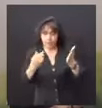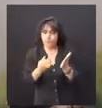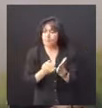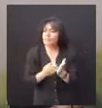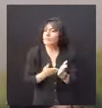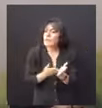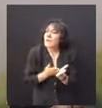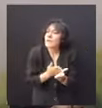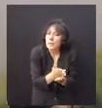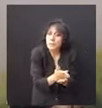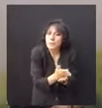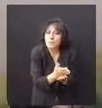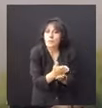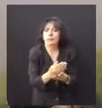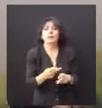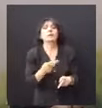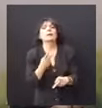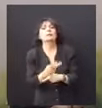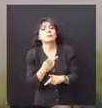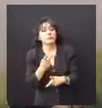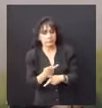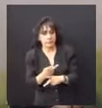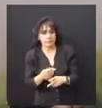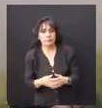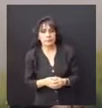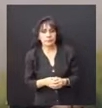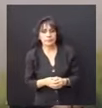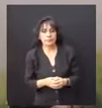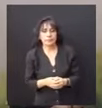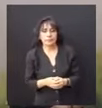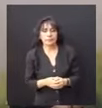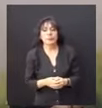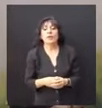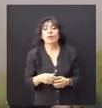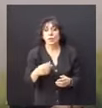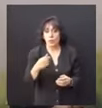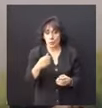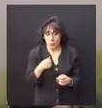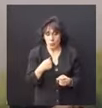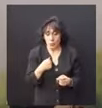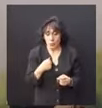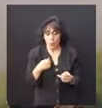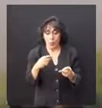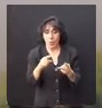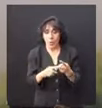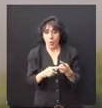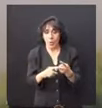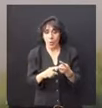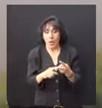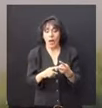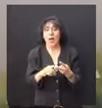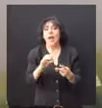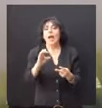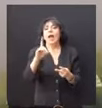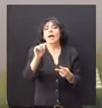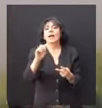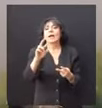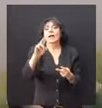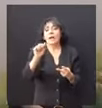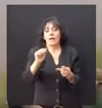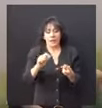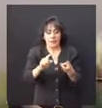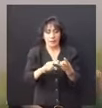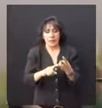Para ello, con Clara Brugada y con Delfina estamos trabajando porque ya no va a estar